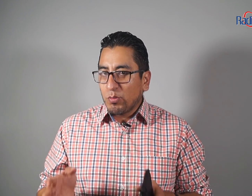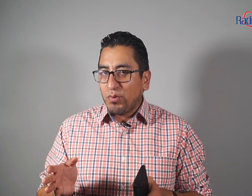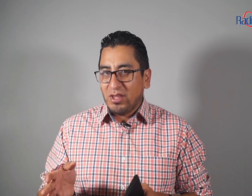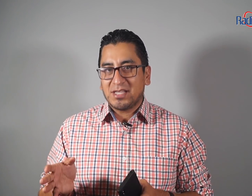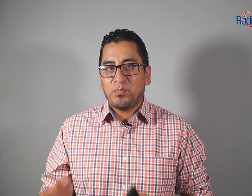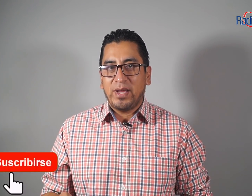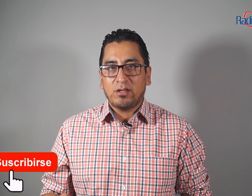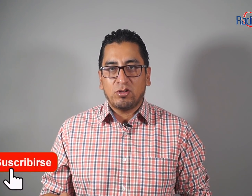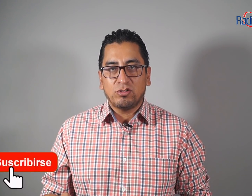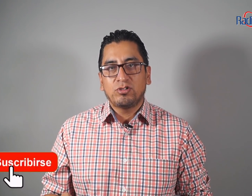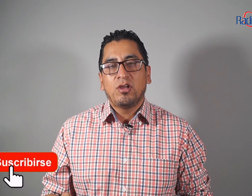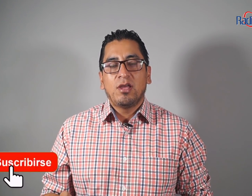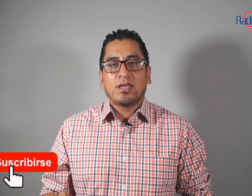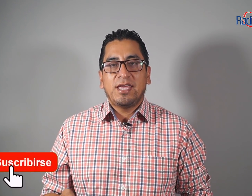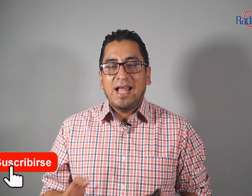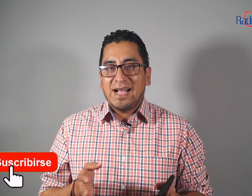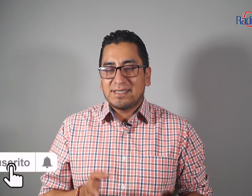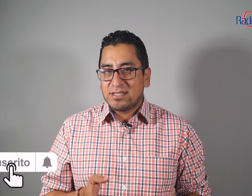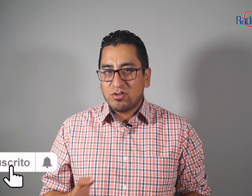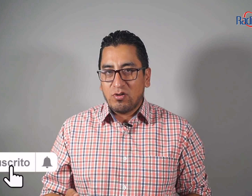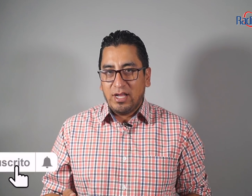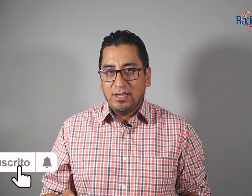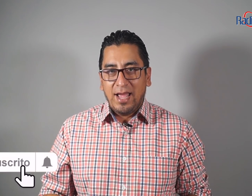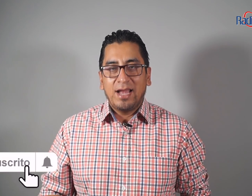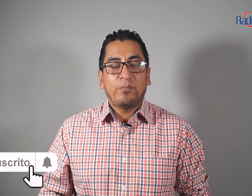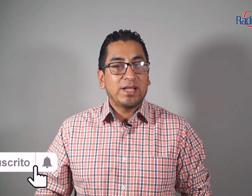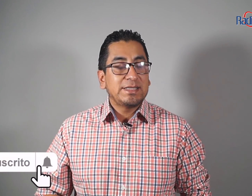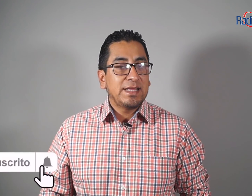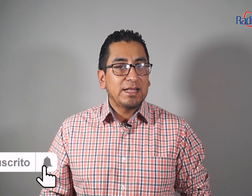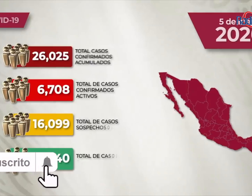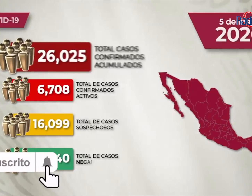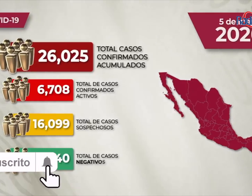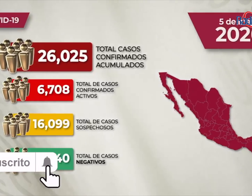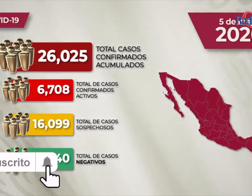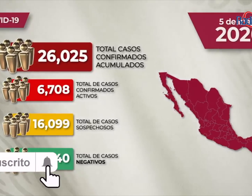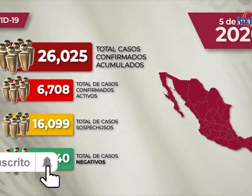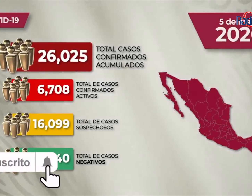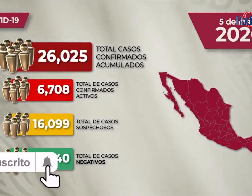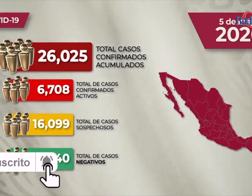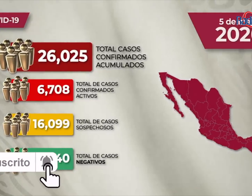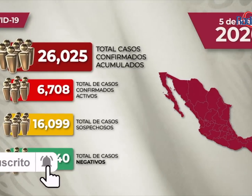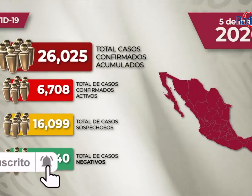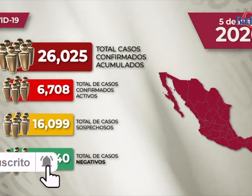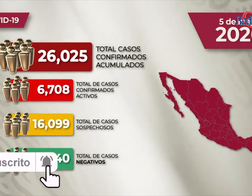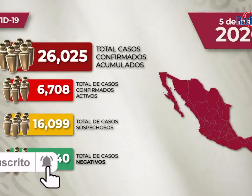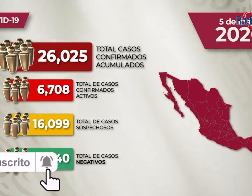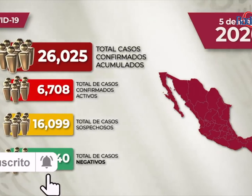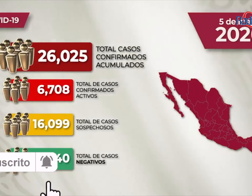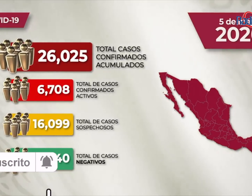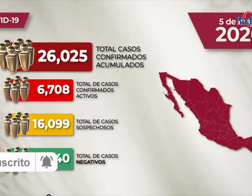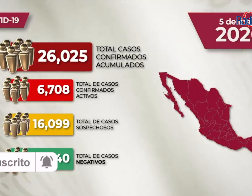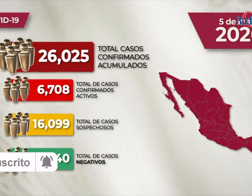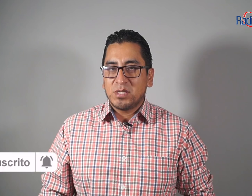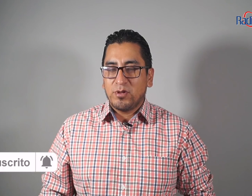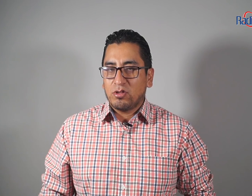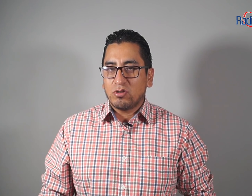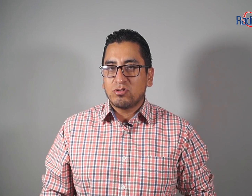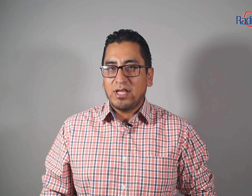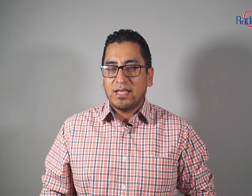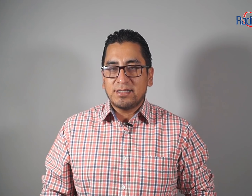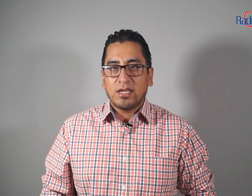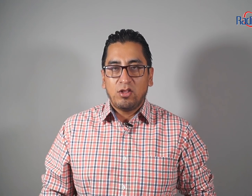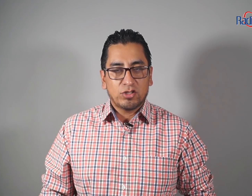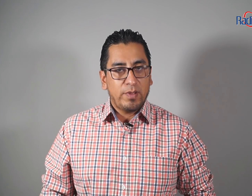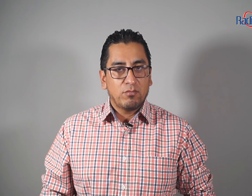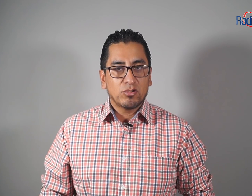un grupo de expertos quien asesoran al presidente de la república siguen informados a través de radio técnica yo me despido de todos